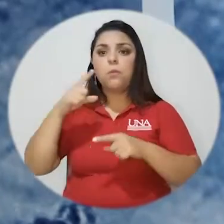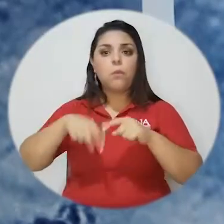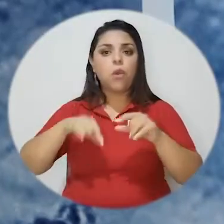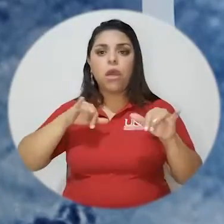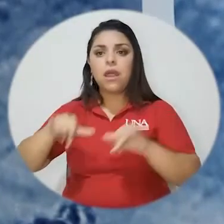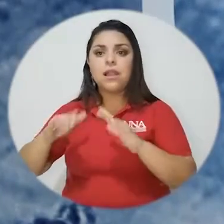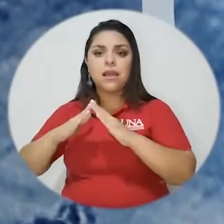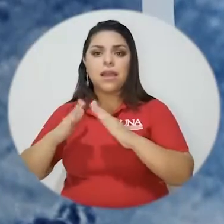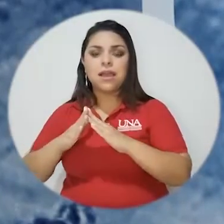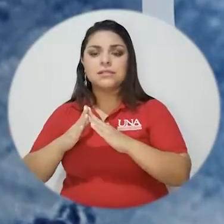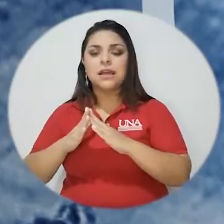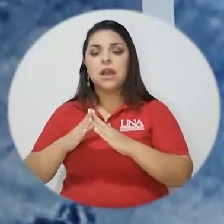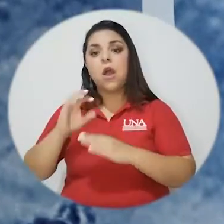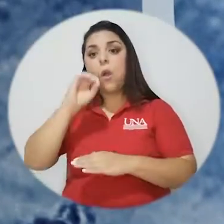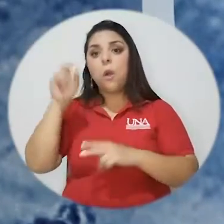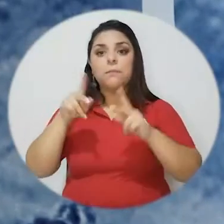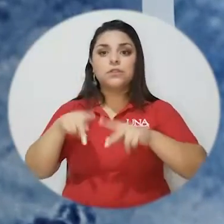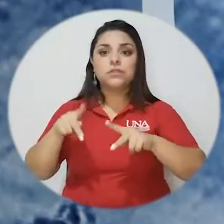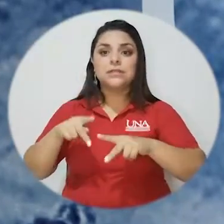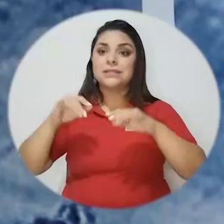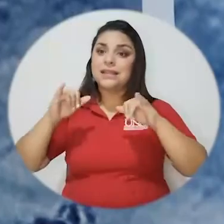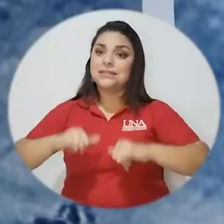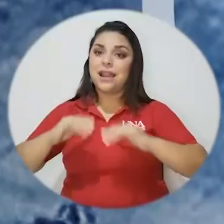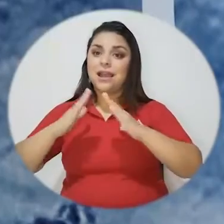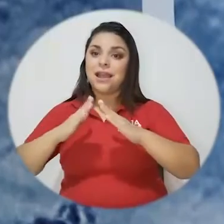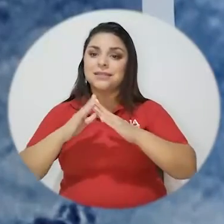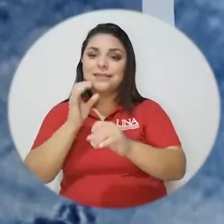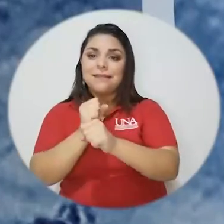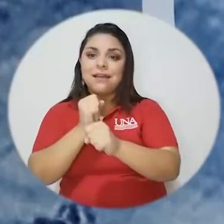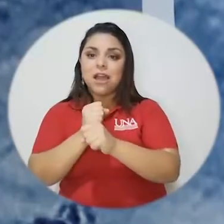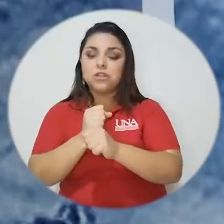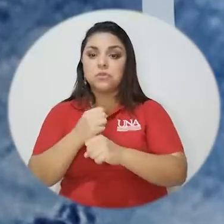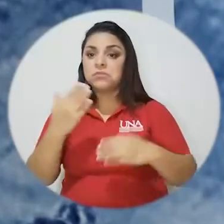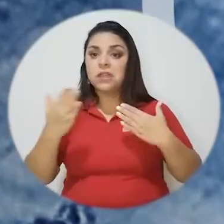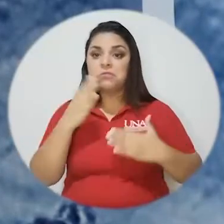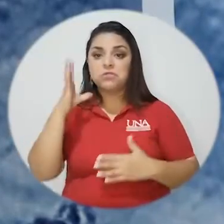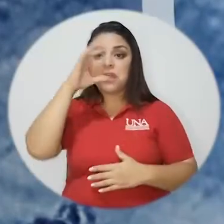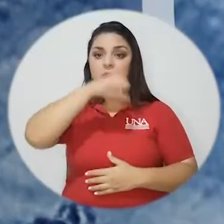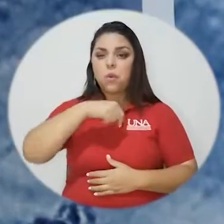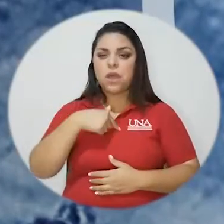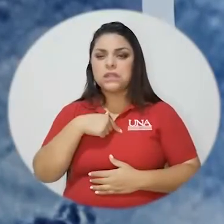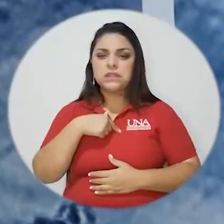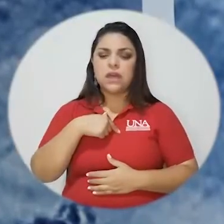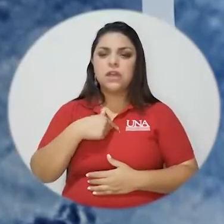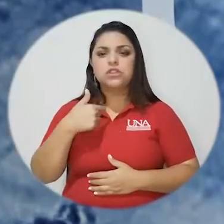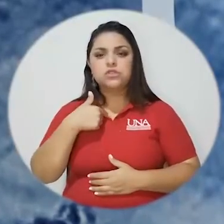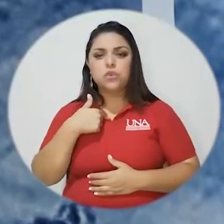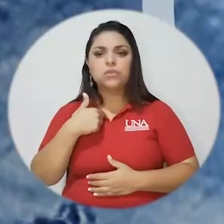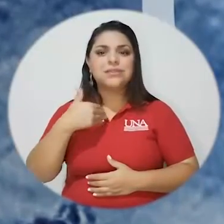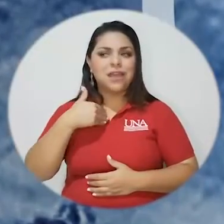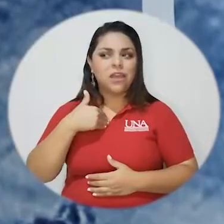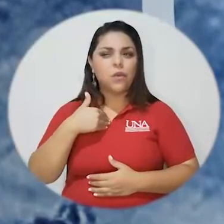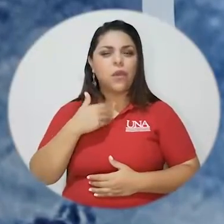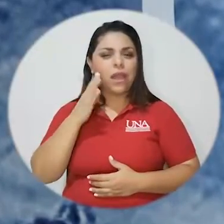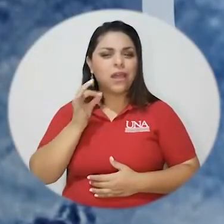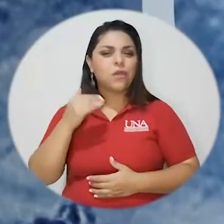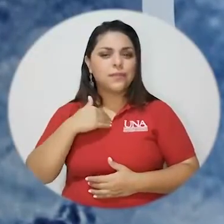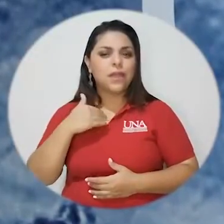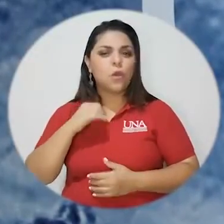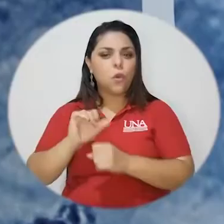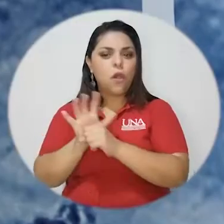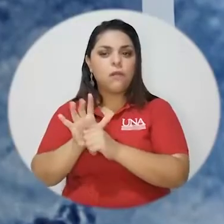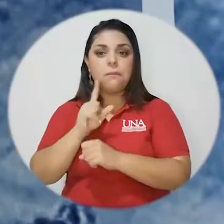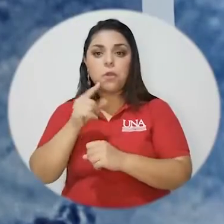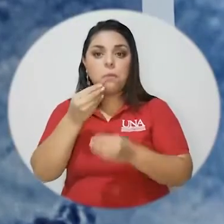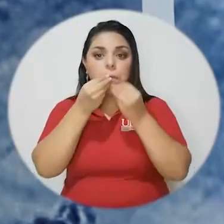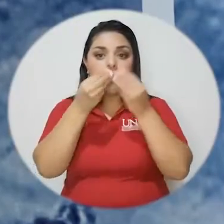gente que simplemente, como está en teletrabajo, lo pasa en su casa, ni siquiera se entera si lo tuvo o no, lo sospecha y no lo reporta. Pero